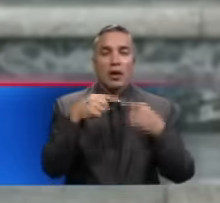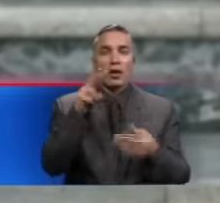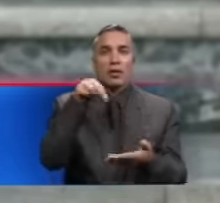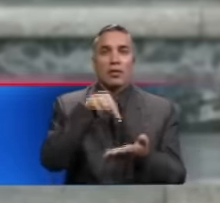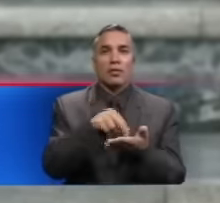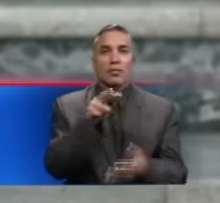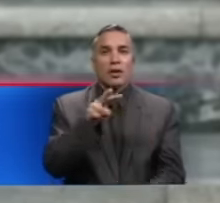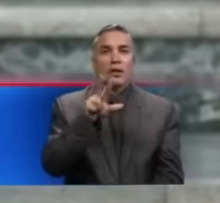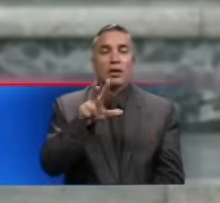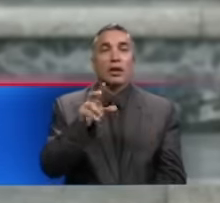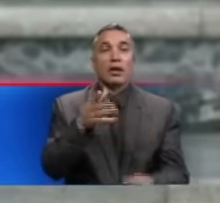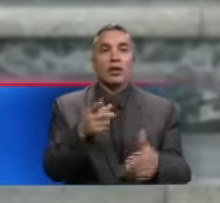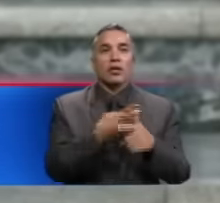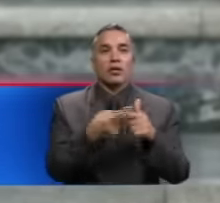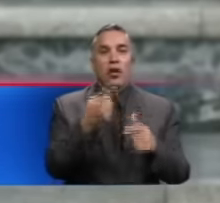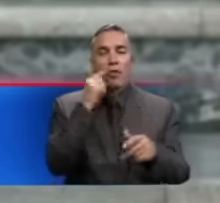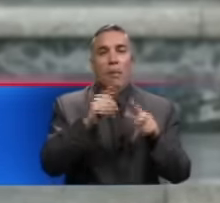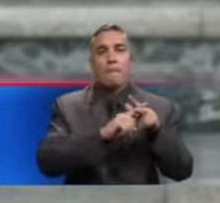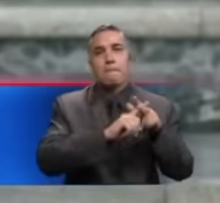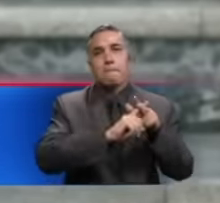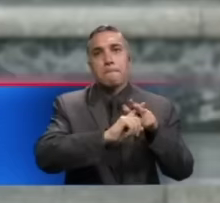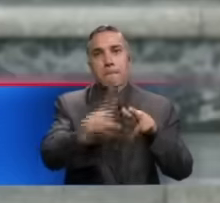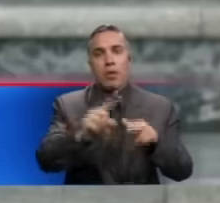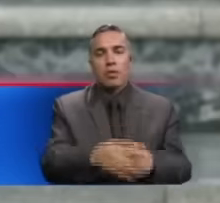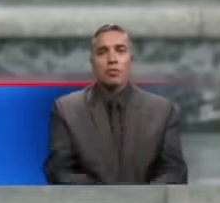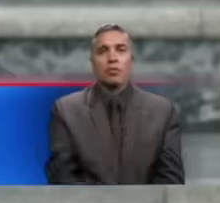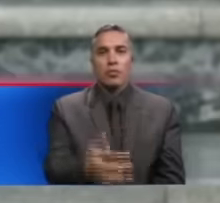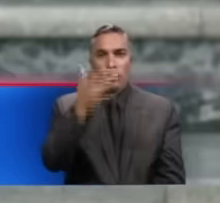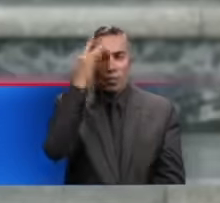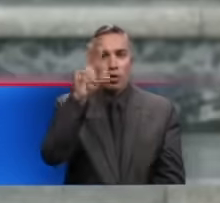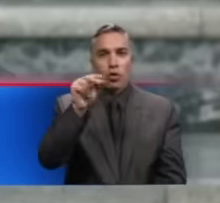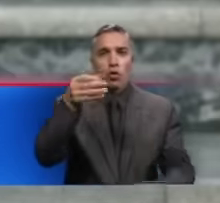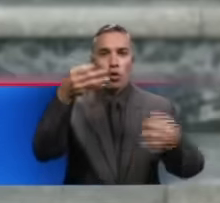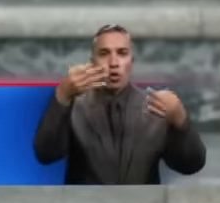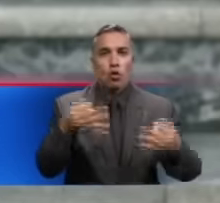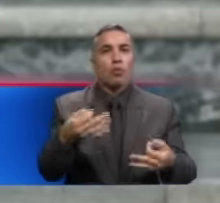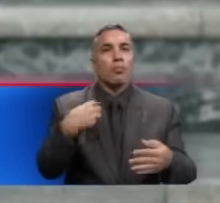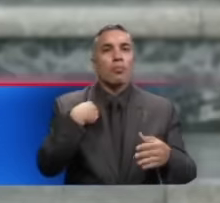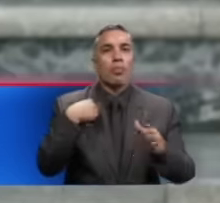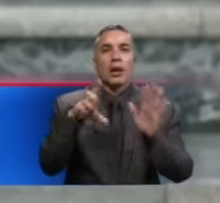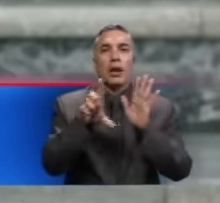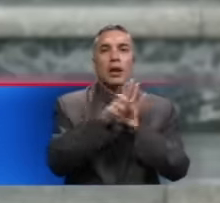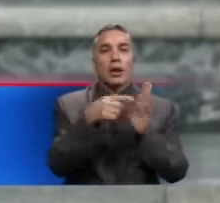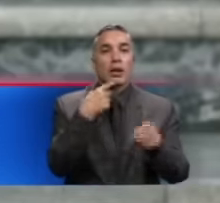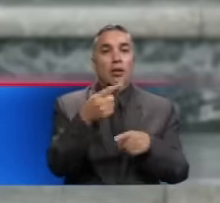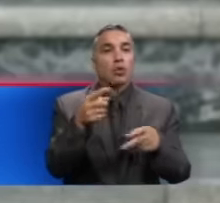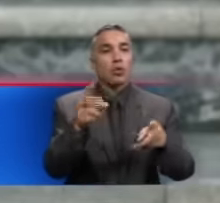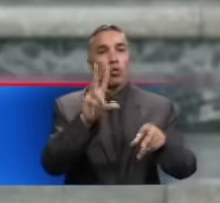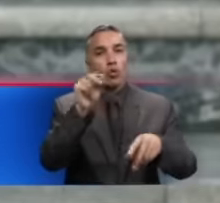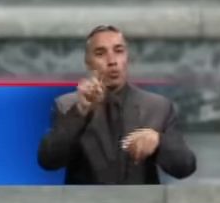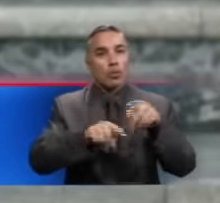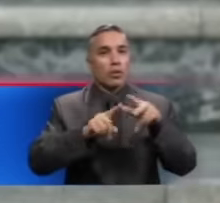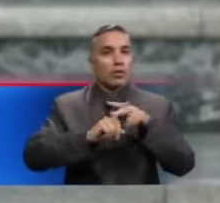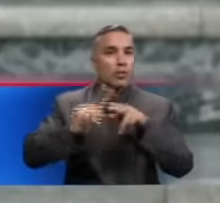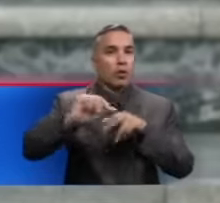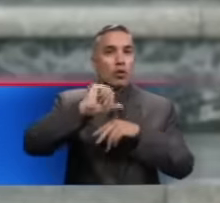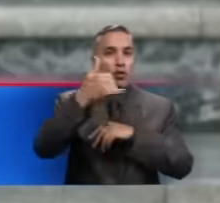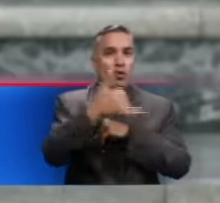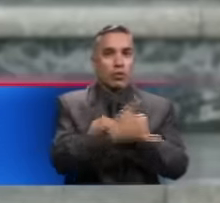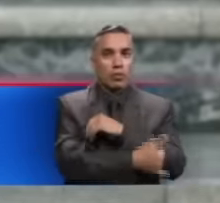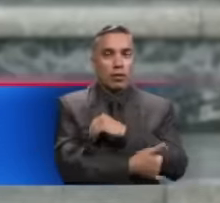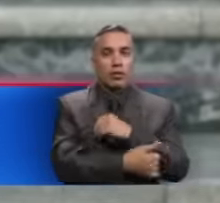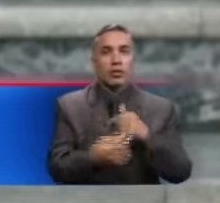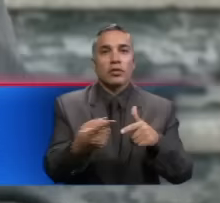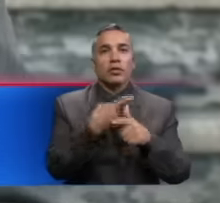23 de marzo de 2023 es declarado prófugo de la justicia por incumplir la medida de uso del dispositivo de vigilancia electrónica y se emite